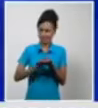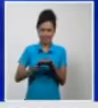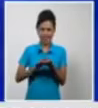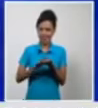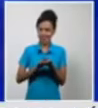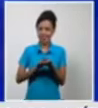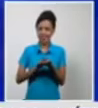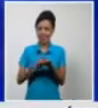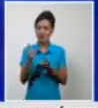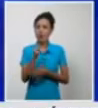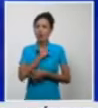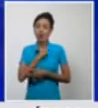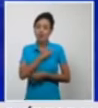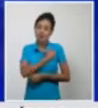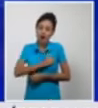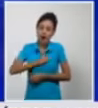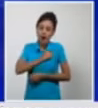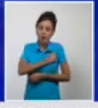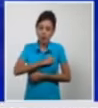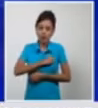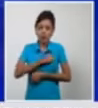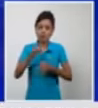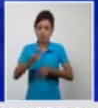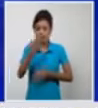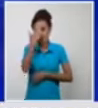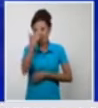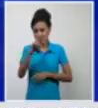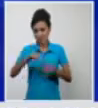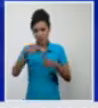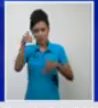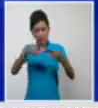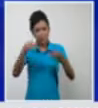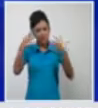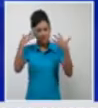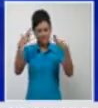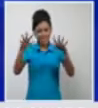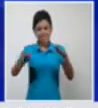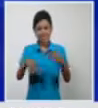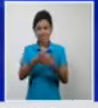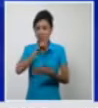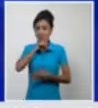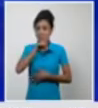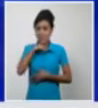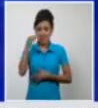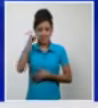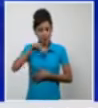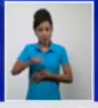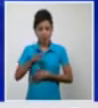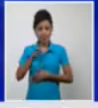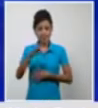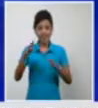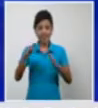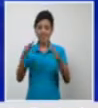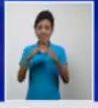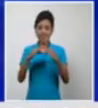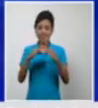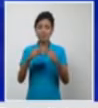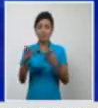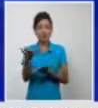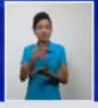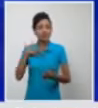Bueno, doctora, muchísimas gracias por su presencia, muchas felicidades en este Día de las Madres. Sé que ahora va a casa a disfrutar de su familia, por